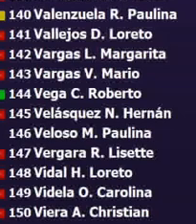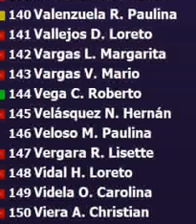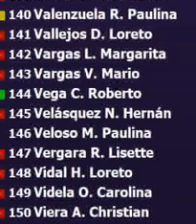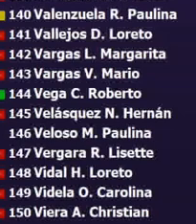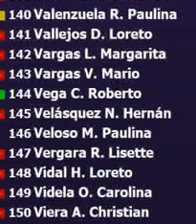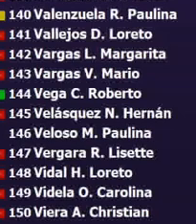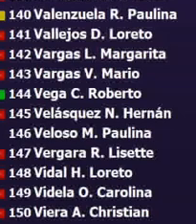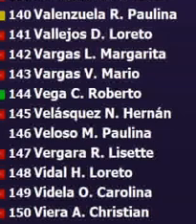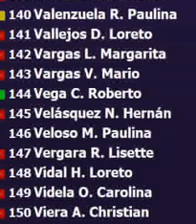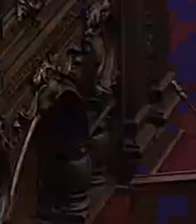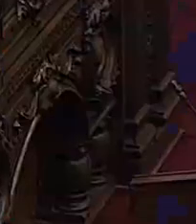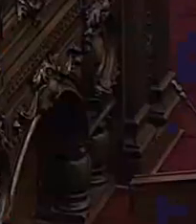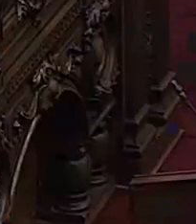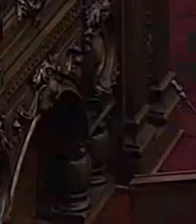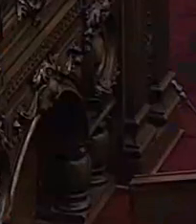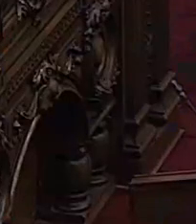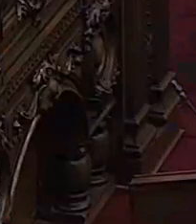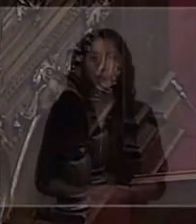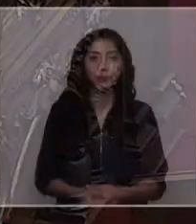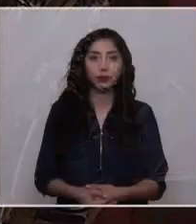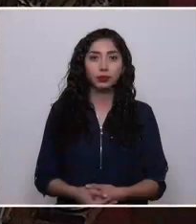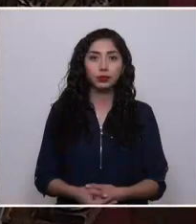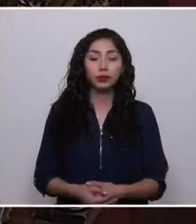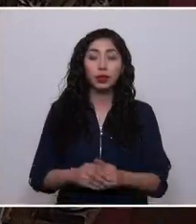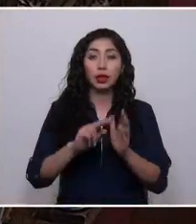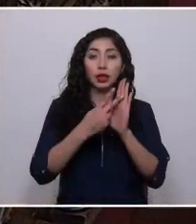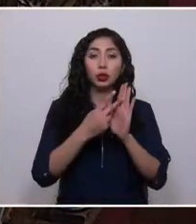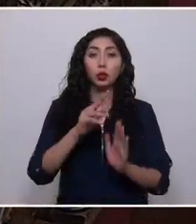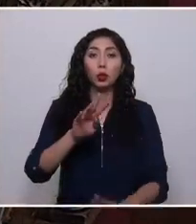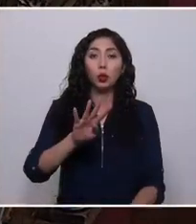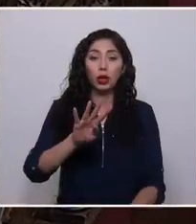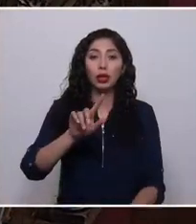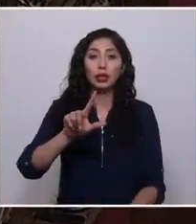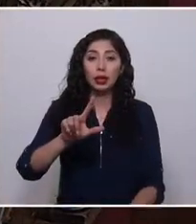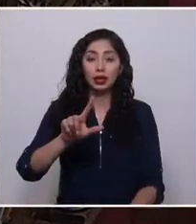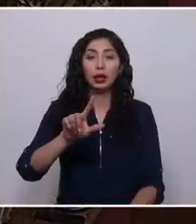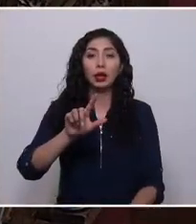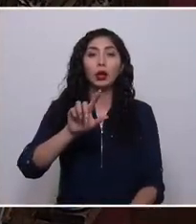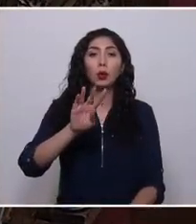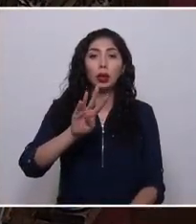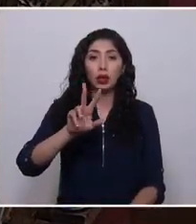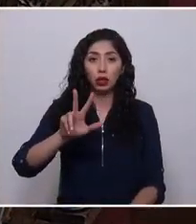Las indicaciones 47, 48 y 49 son incompatibles.